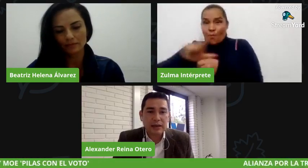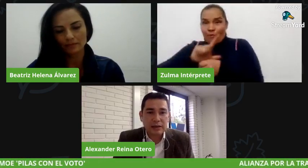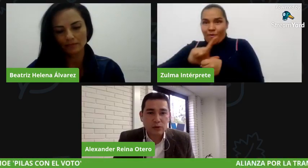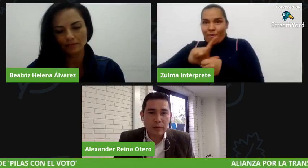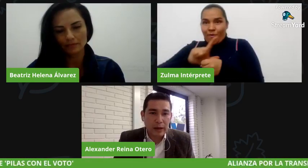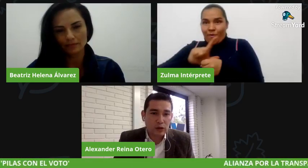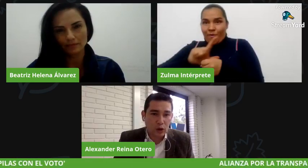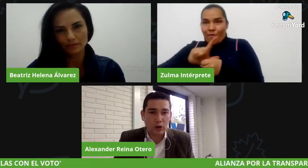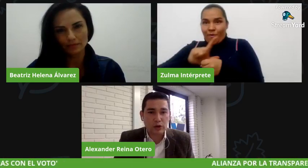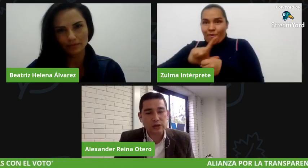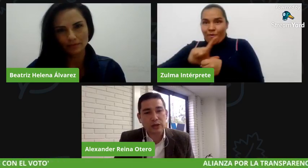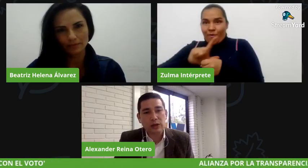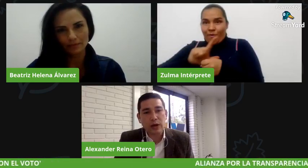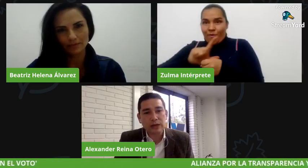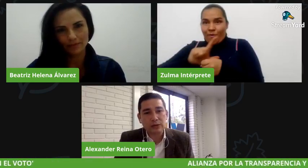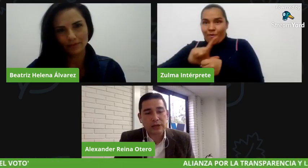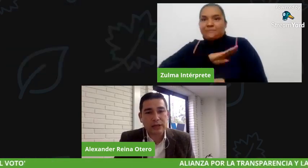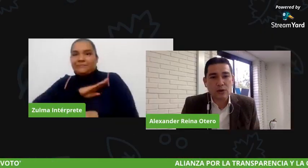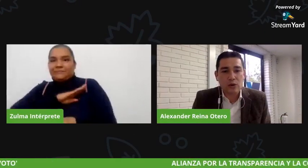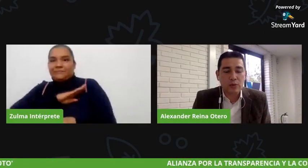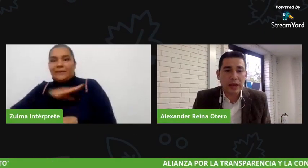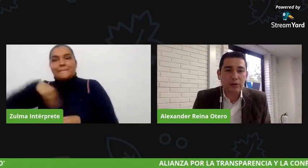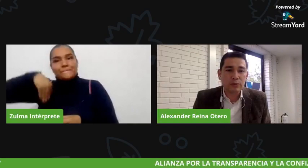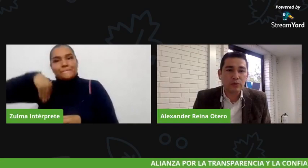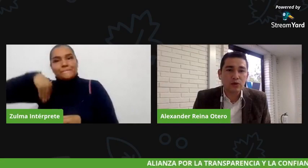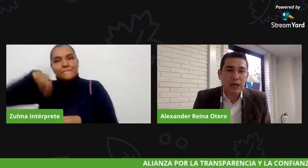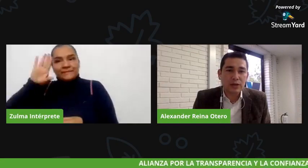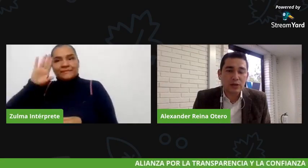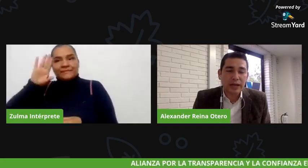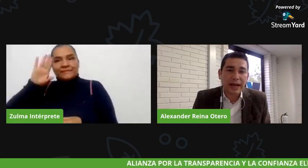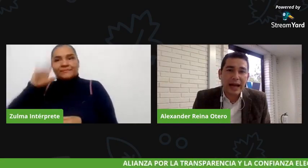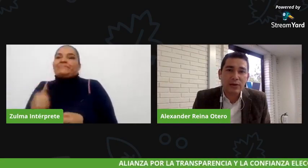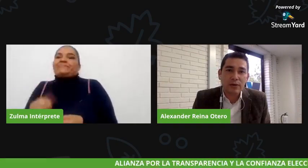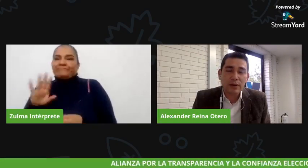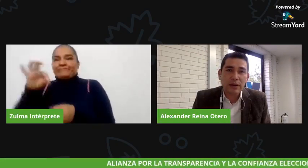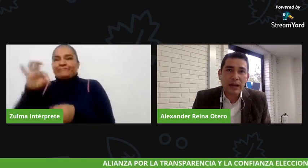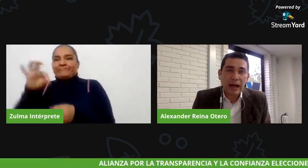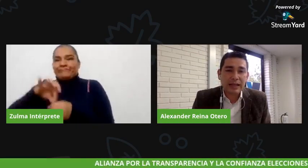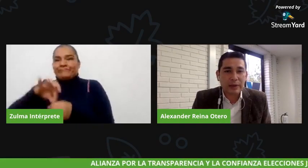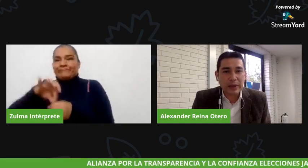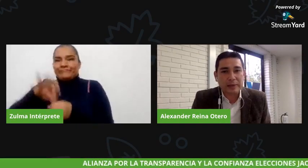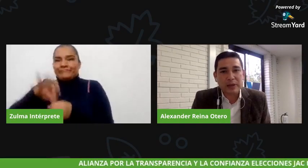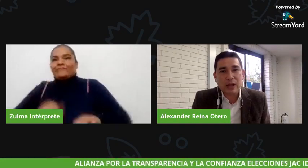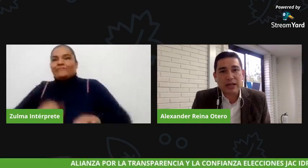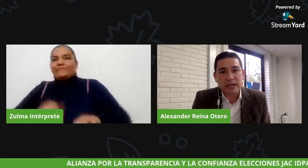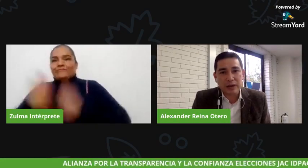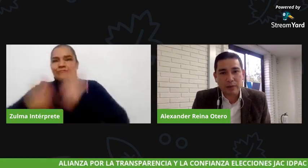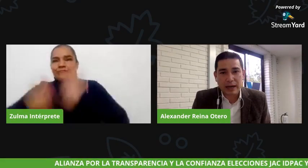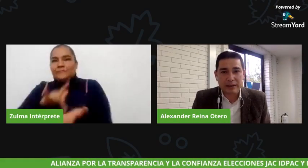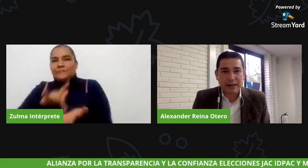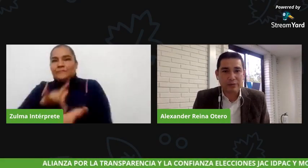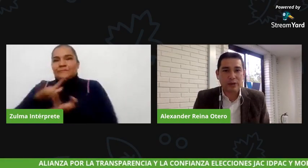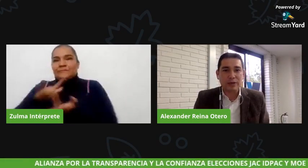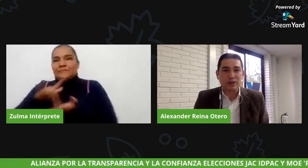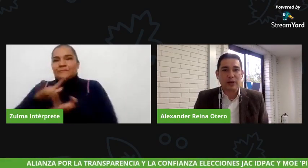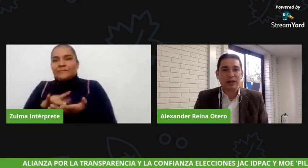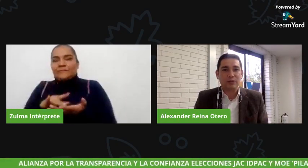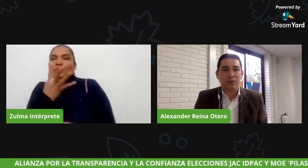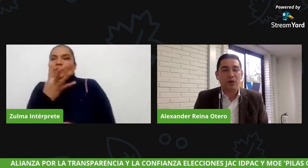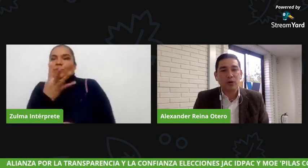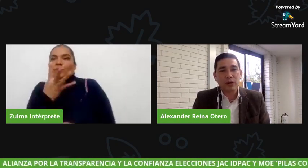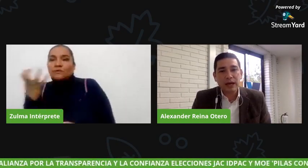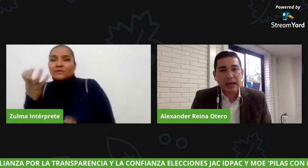sumados todos los censos de todas las juntas de acción comunal un censo cercano al del departamento del quindío para que vayamos